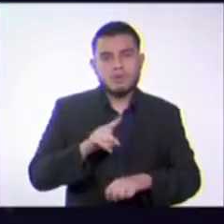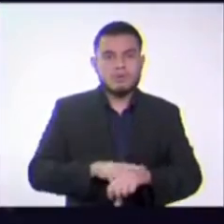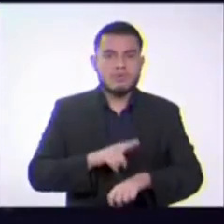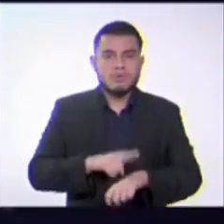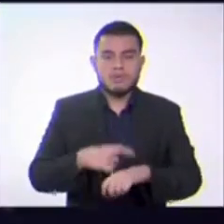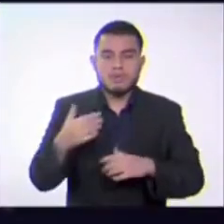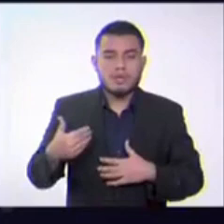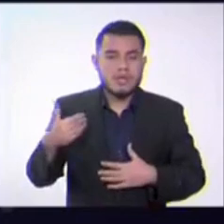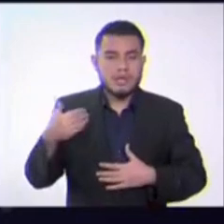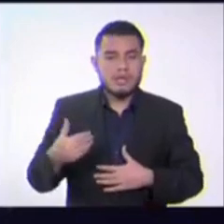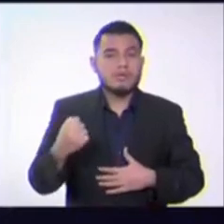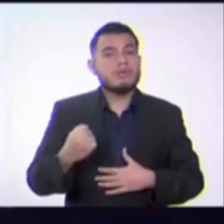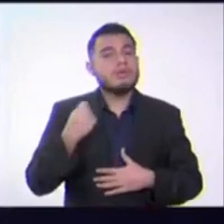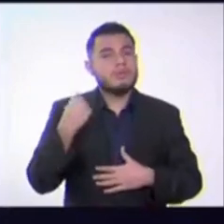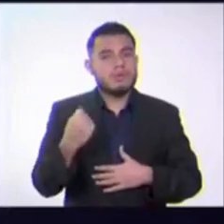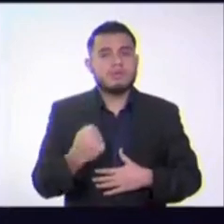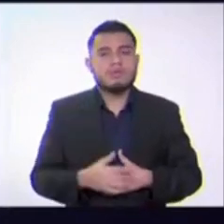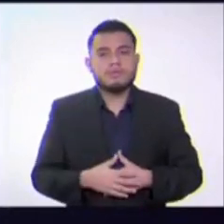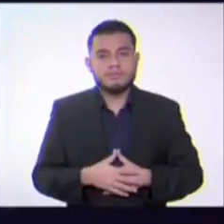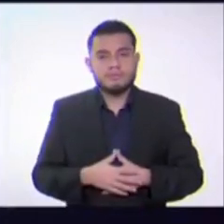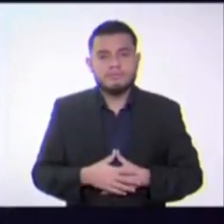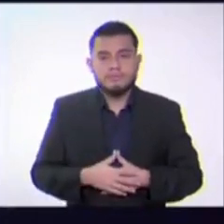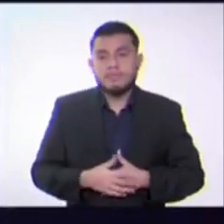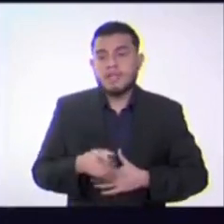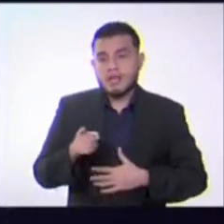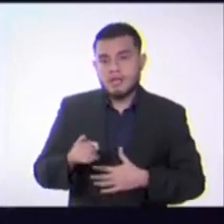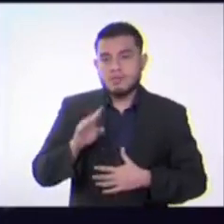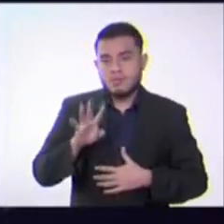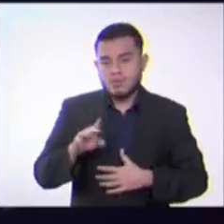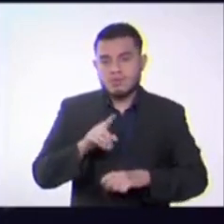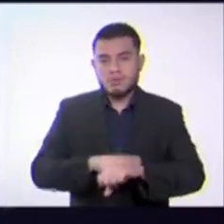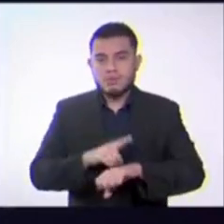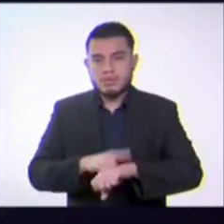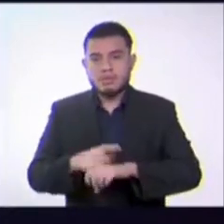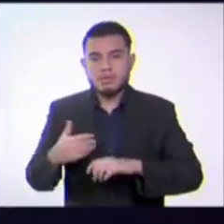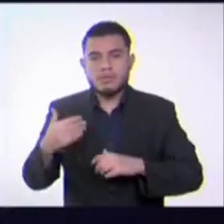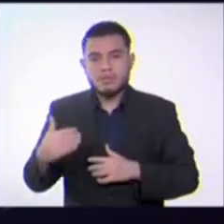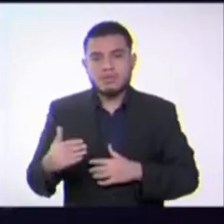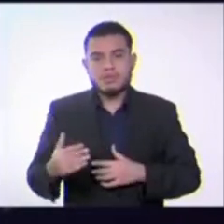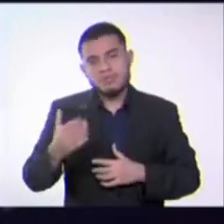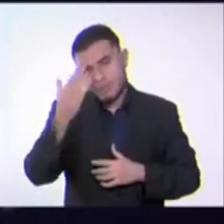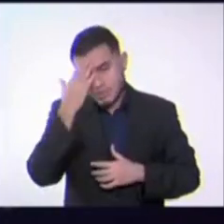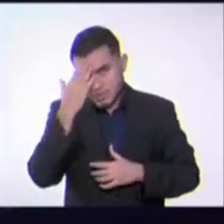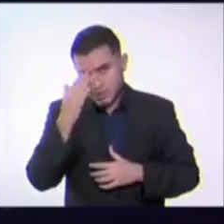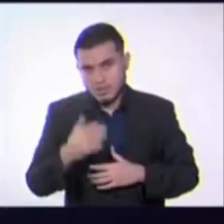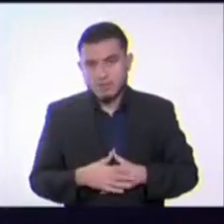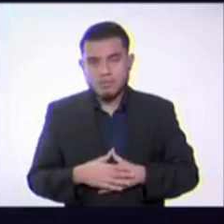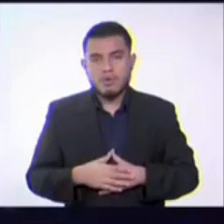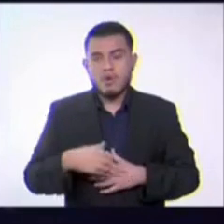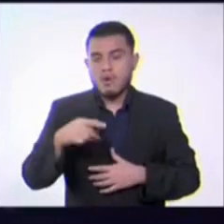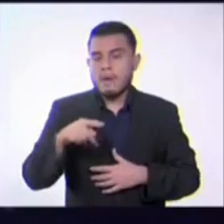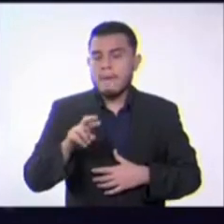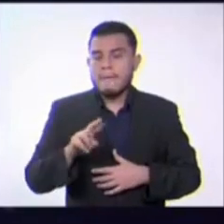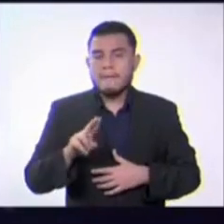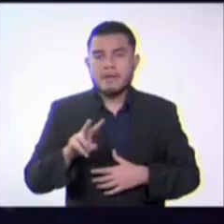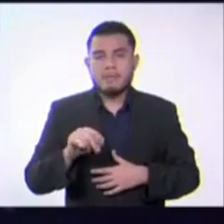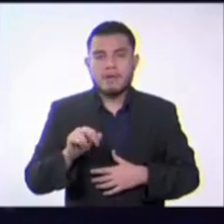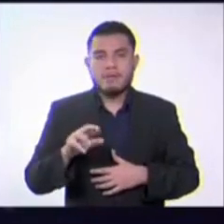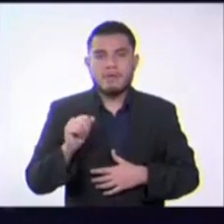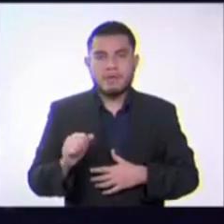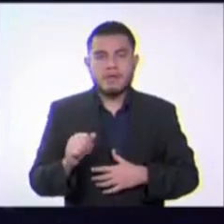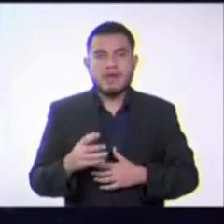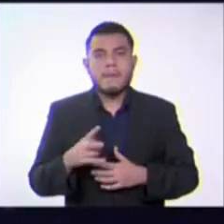año muy importantes. A estos 4 momentos del año se le conocen como primavera,